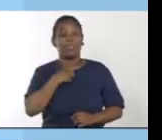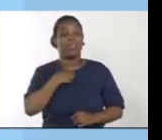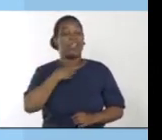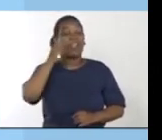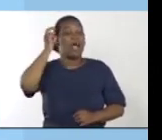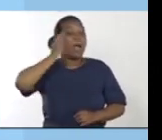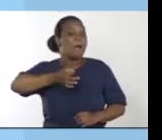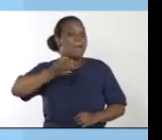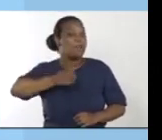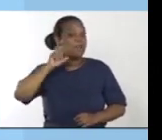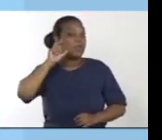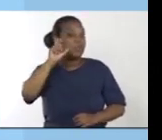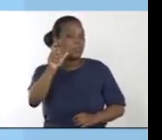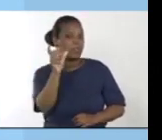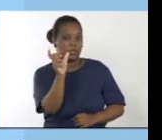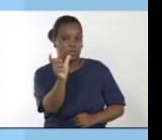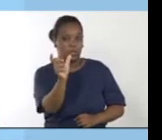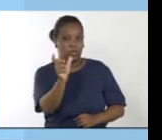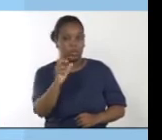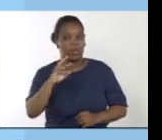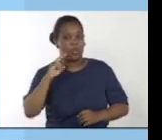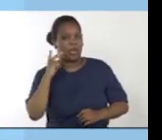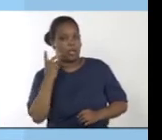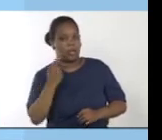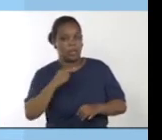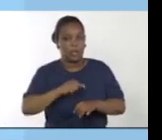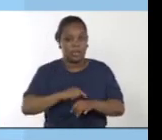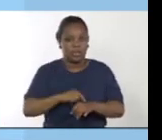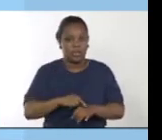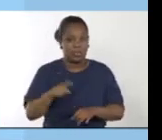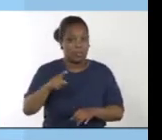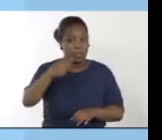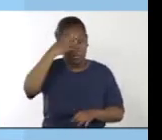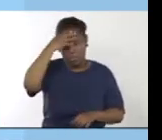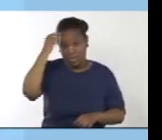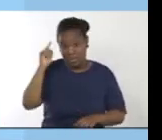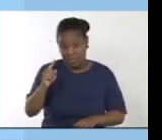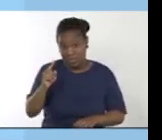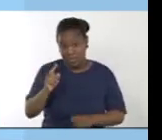mismas terminaciones al conjugarlas. No lo olviden.